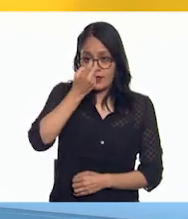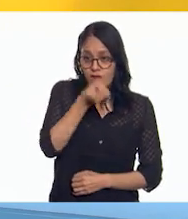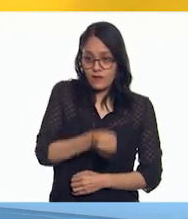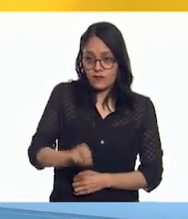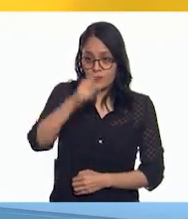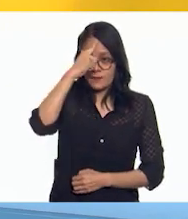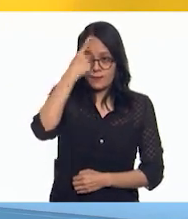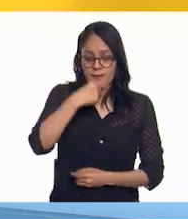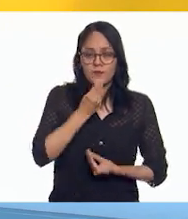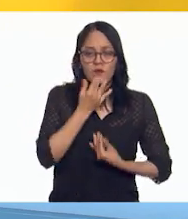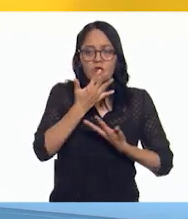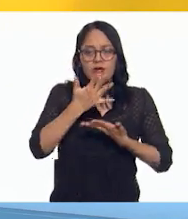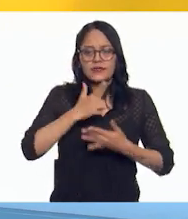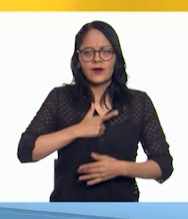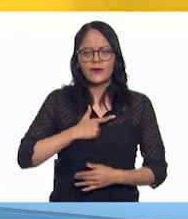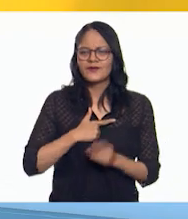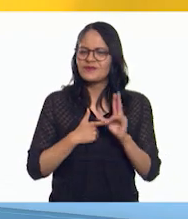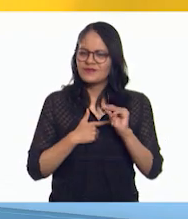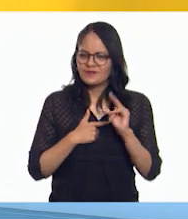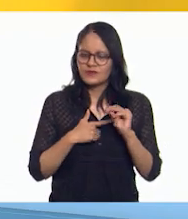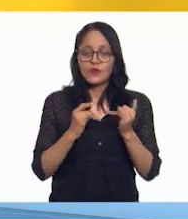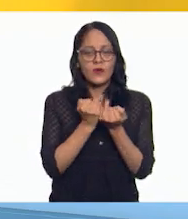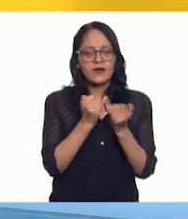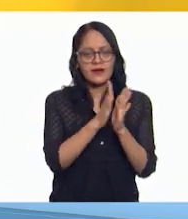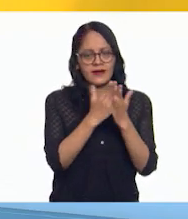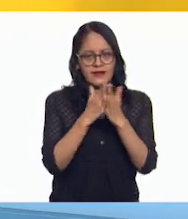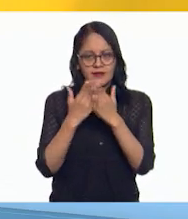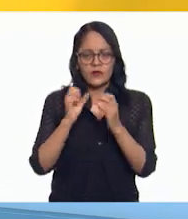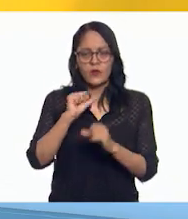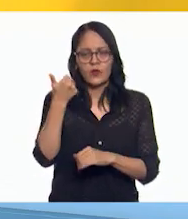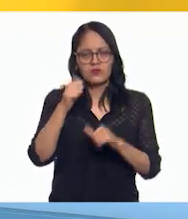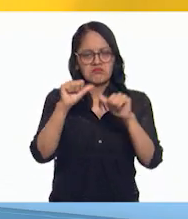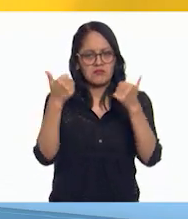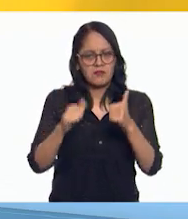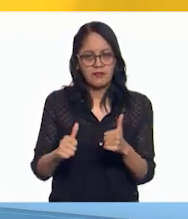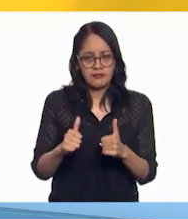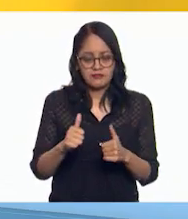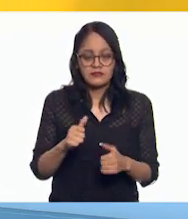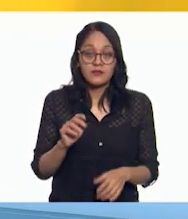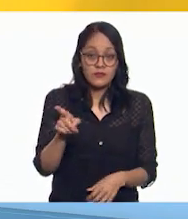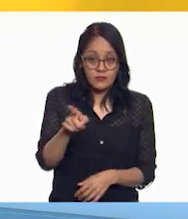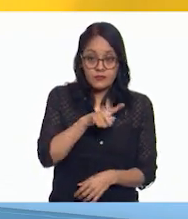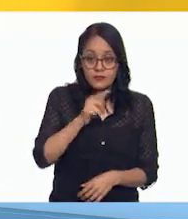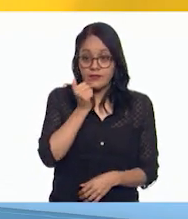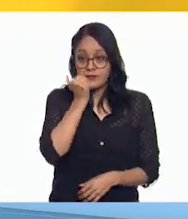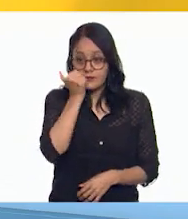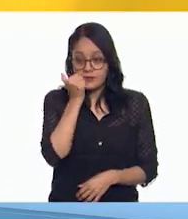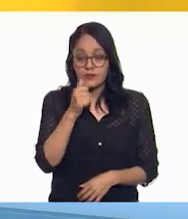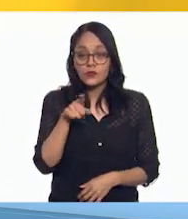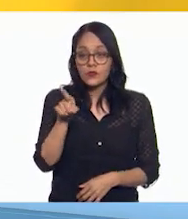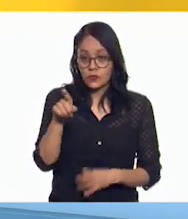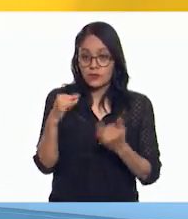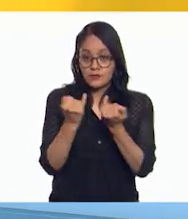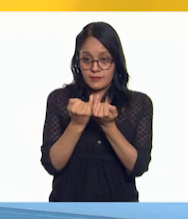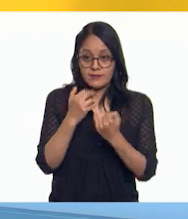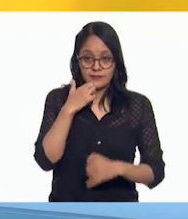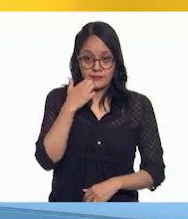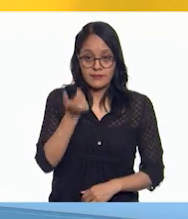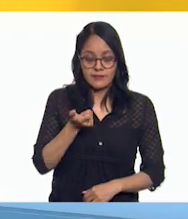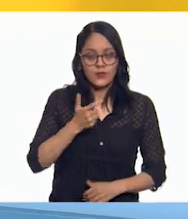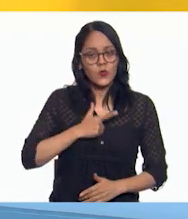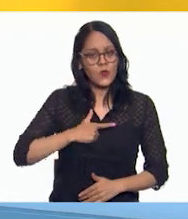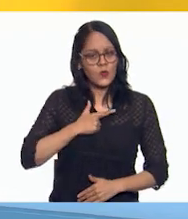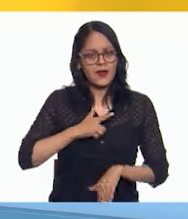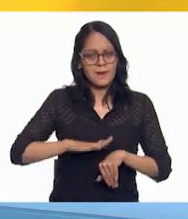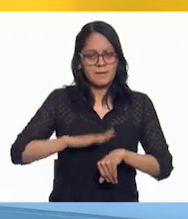de la poesía y en general de la literatura y de las demás artes. Si los y las estudiantes y tú quieren continuar